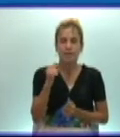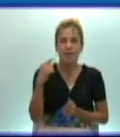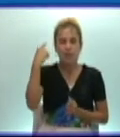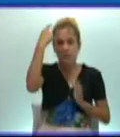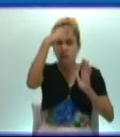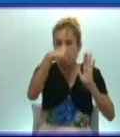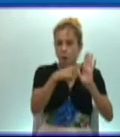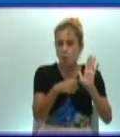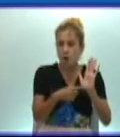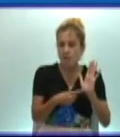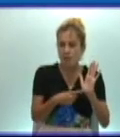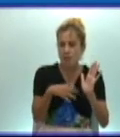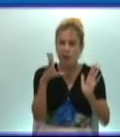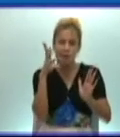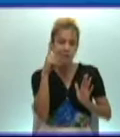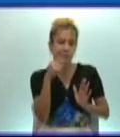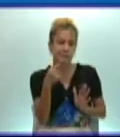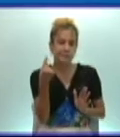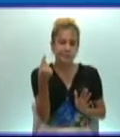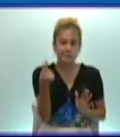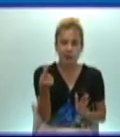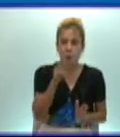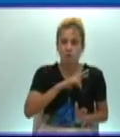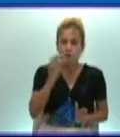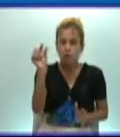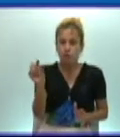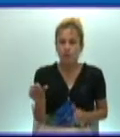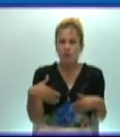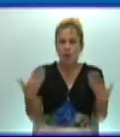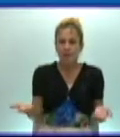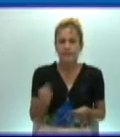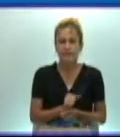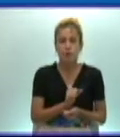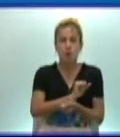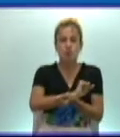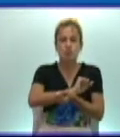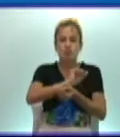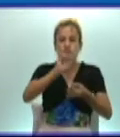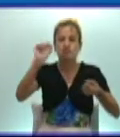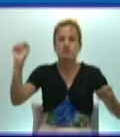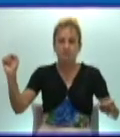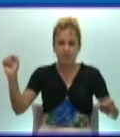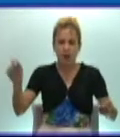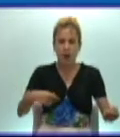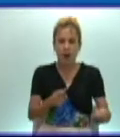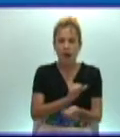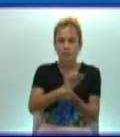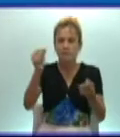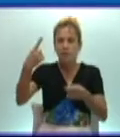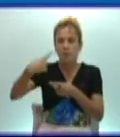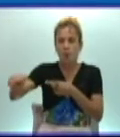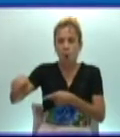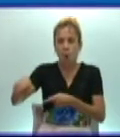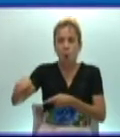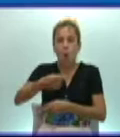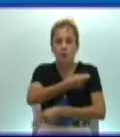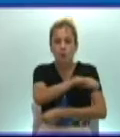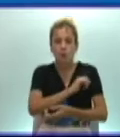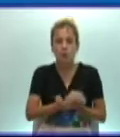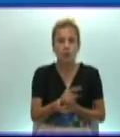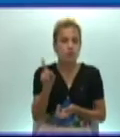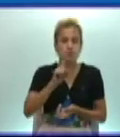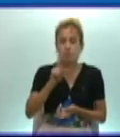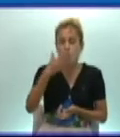un revolucionario es luchar por la libertad de otros pueblos, no olvidar a los hijos,